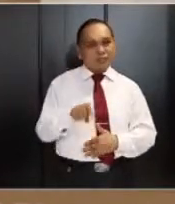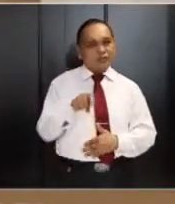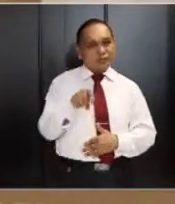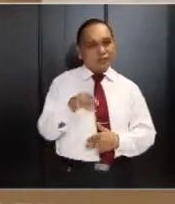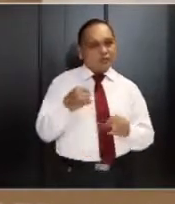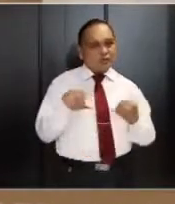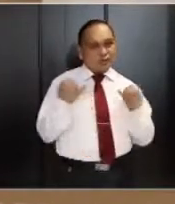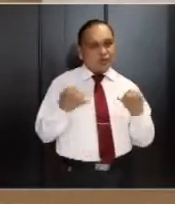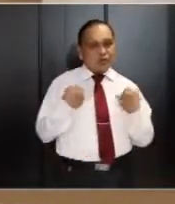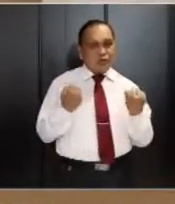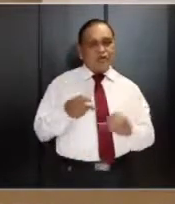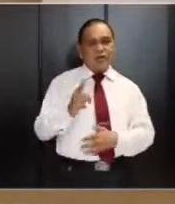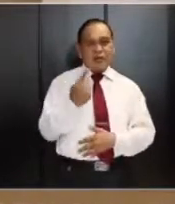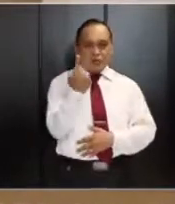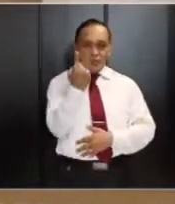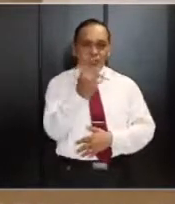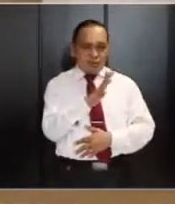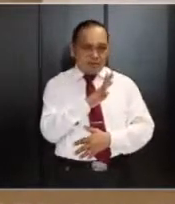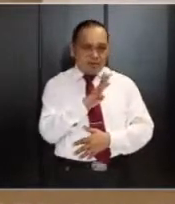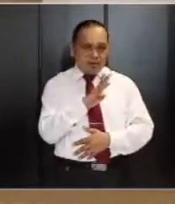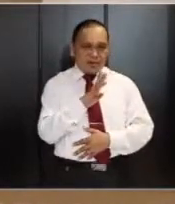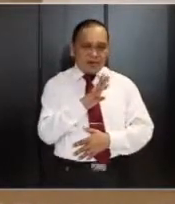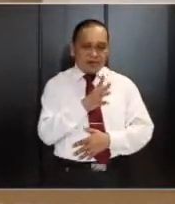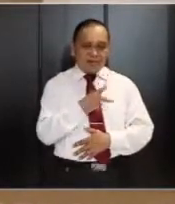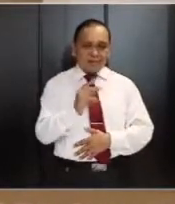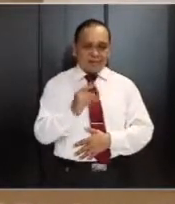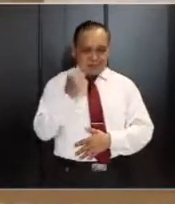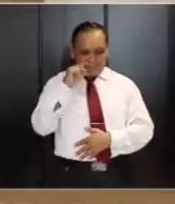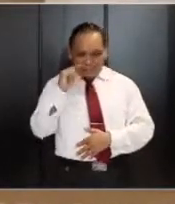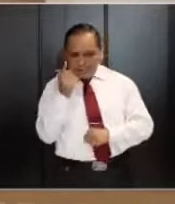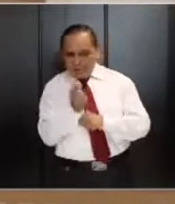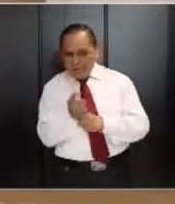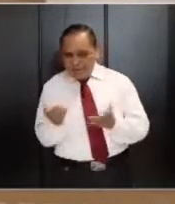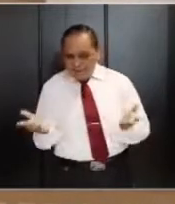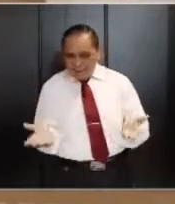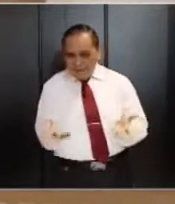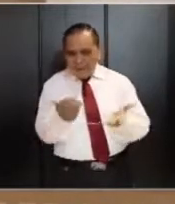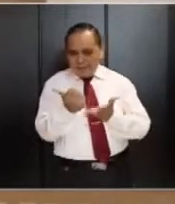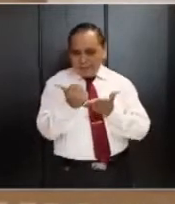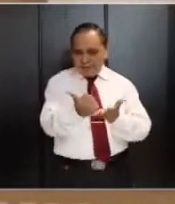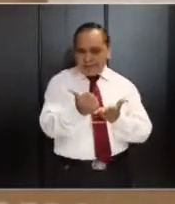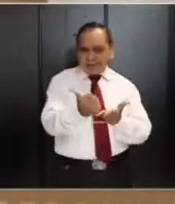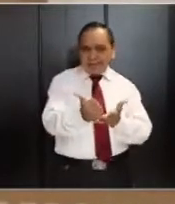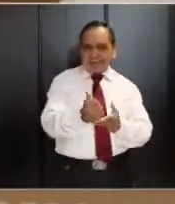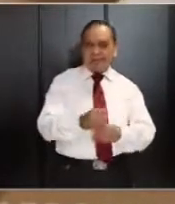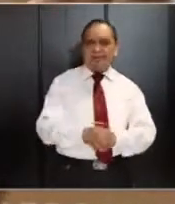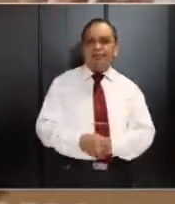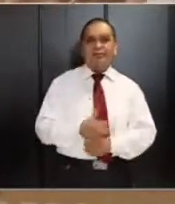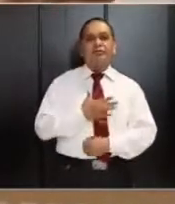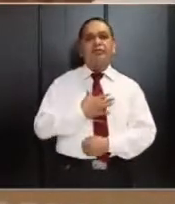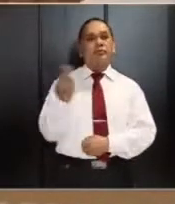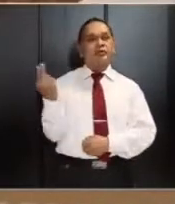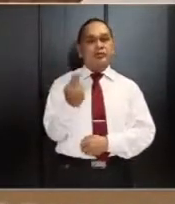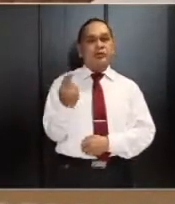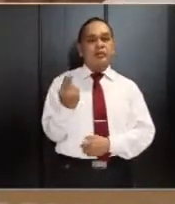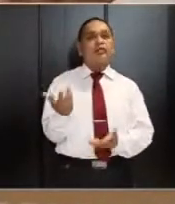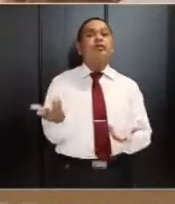Me queda uno y por él es que estoy viendo. Por él que estoy viendo. Y yo lo que necesito es trabajo.